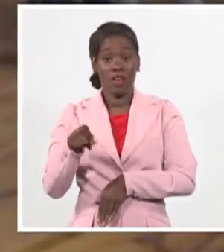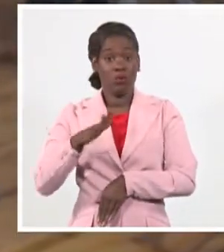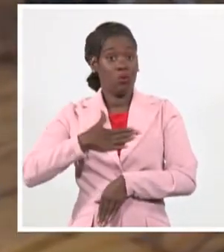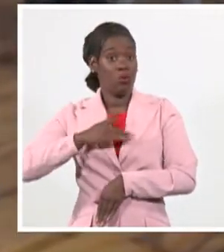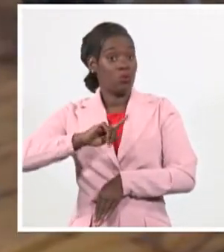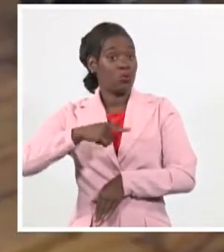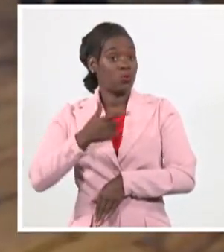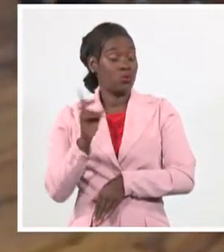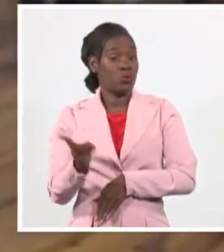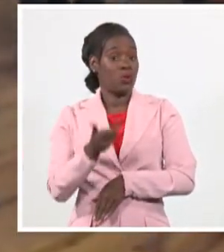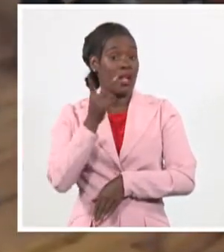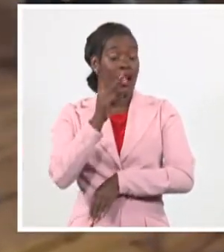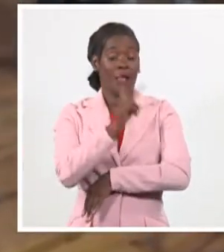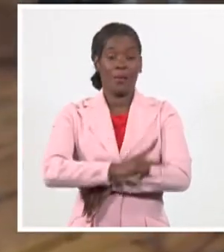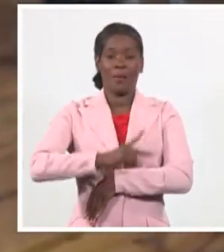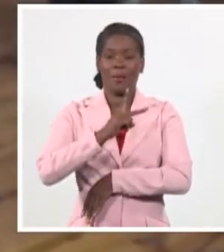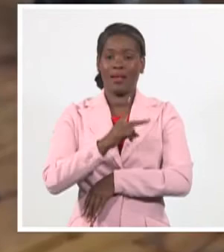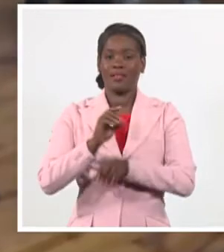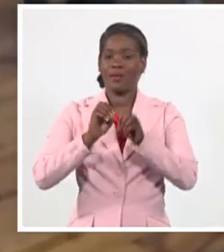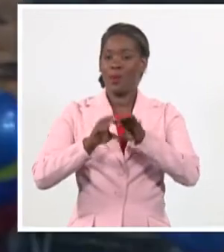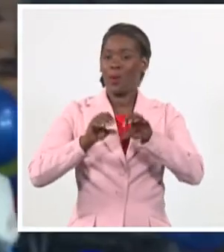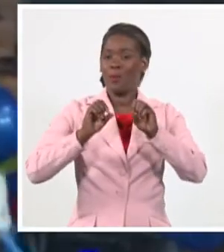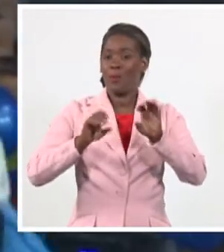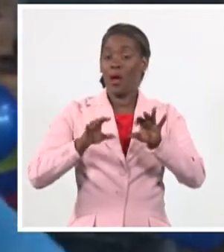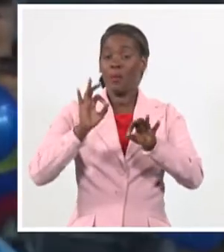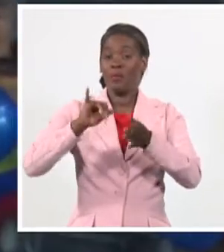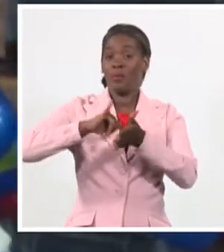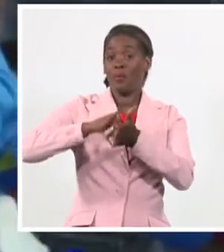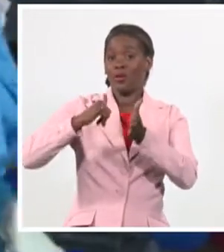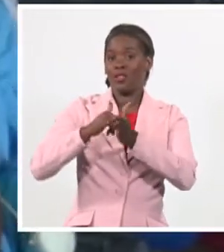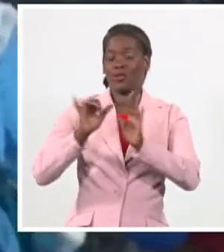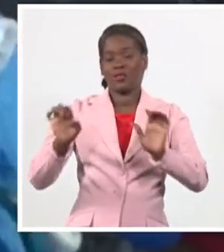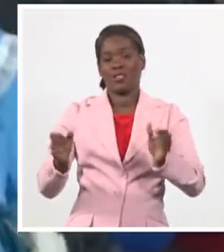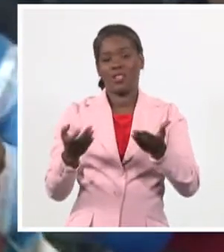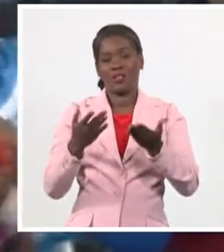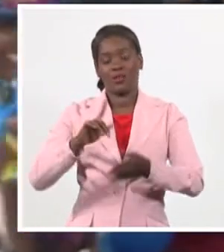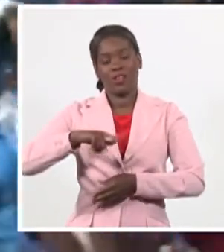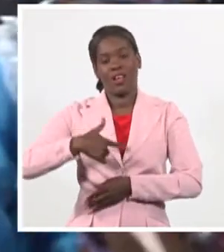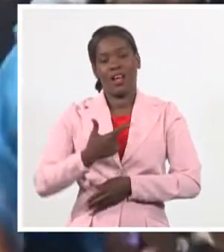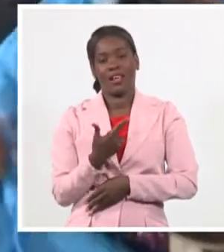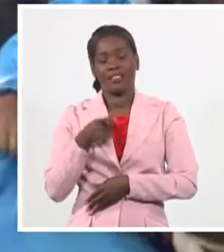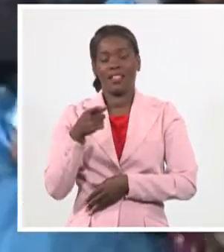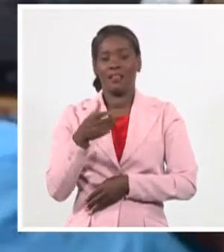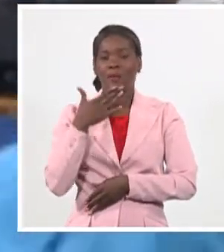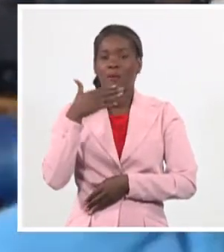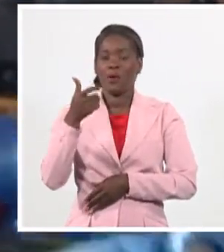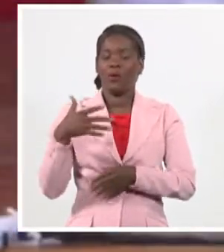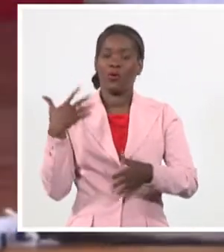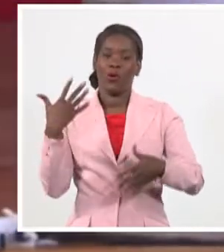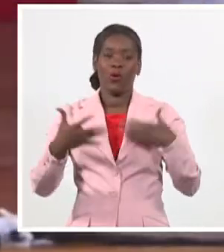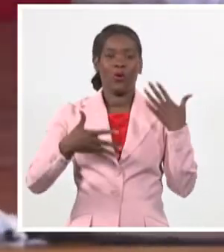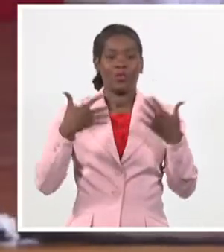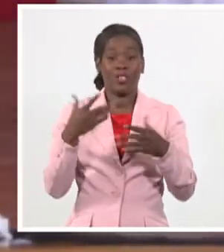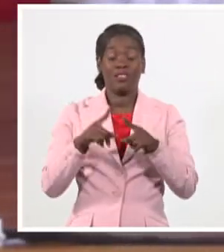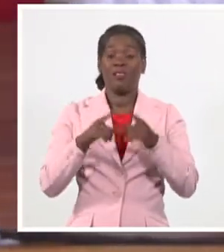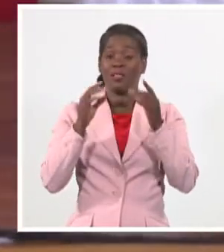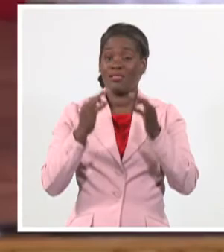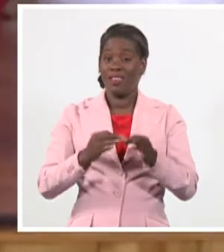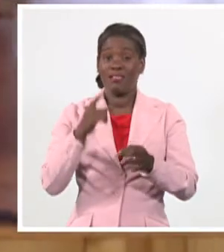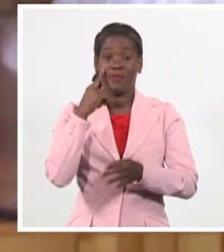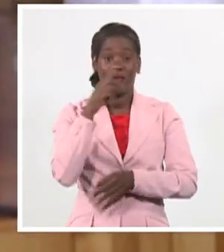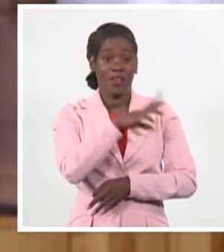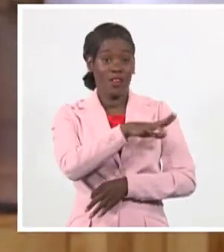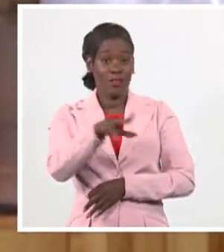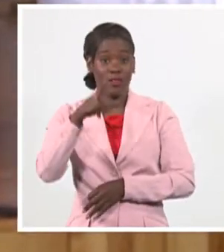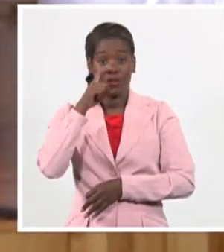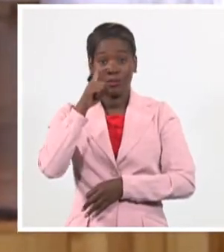del desarrollo comunitario, se vuelve a las esencias para celebrar con el mismo entusiasmo la magia que convoca a seguir soñando